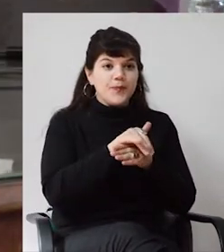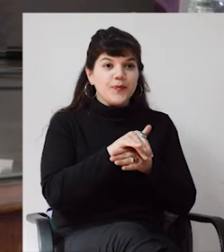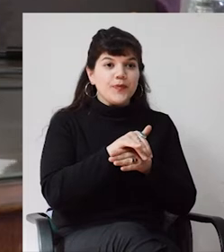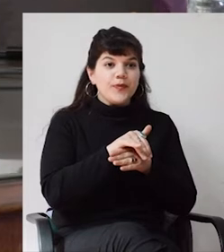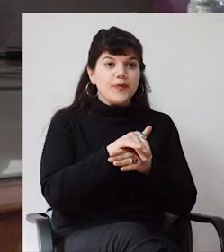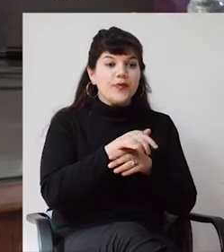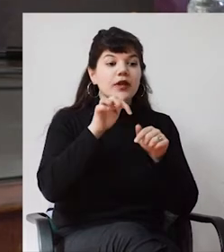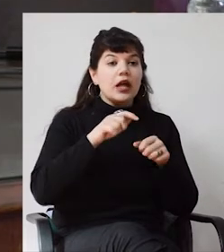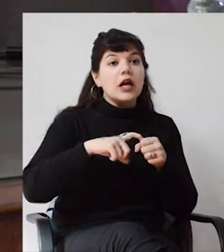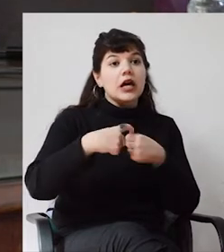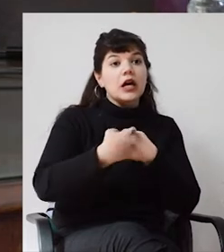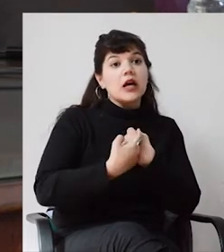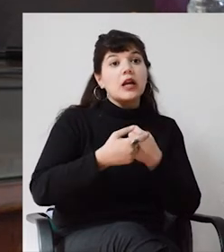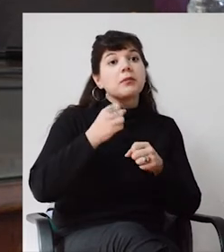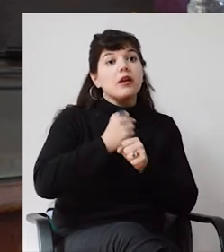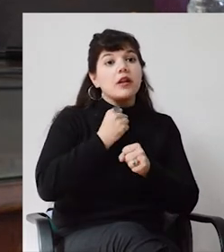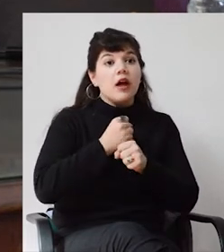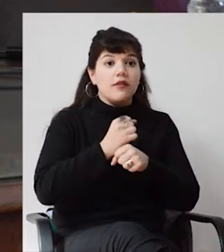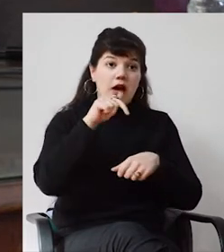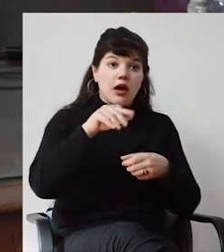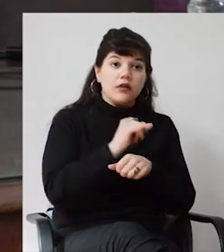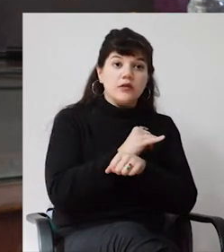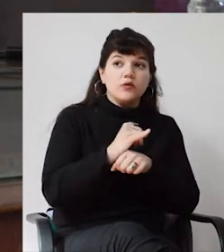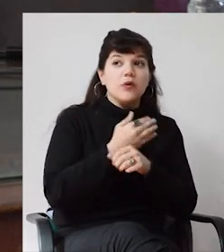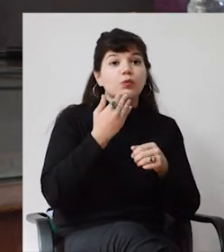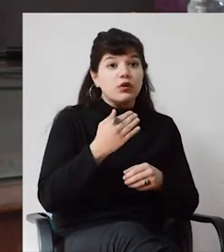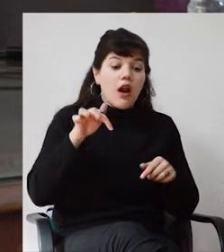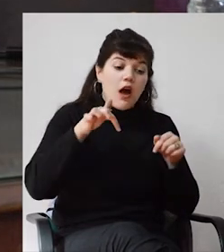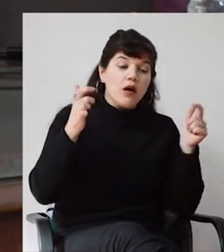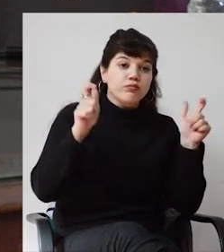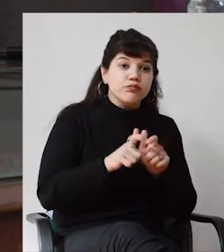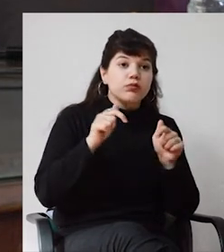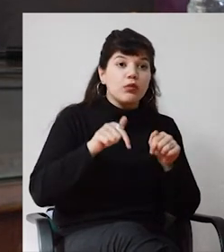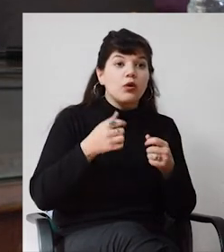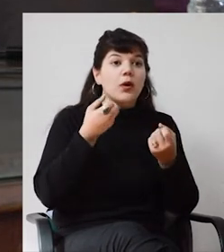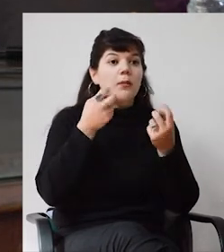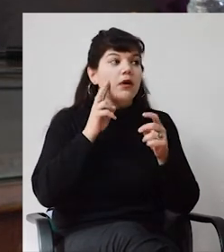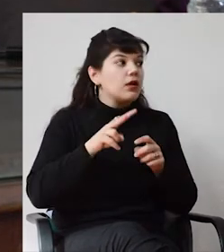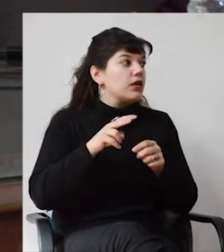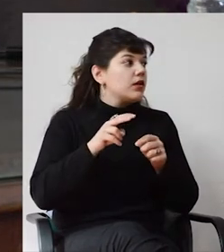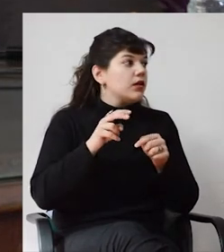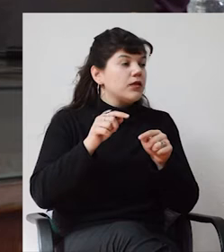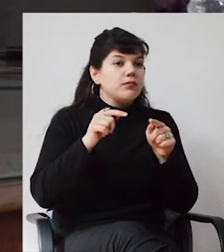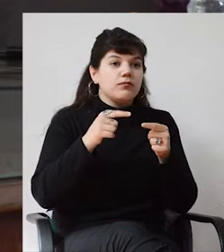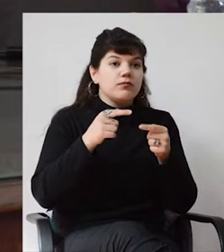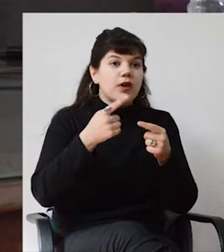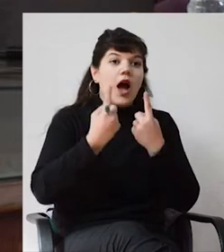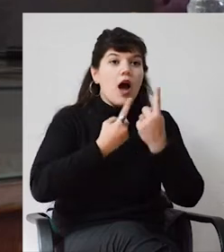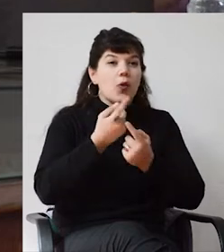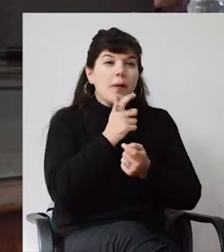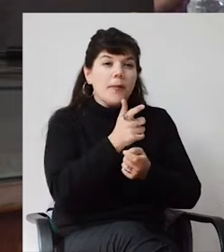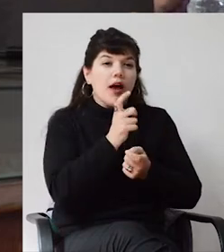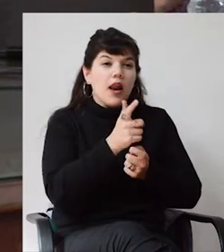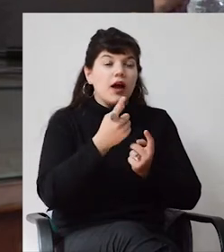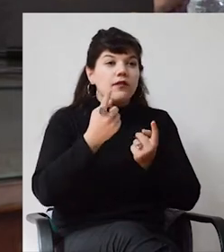Buenas tardes. El gremio de funcionarios TAS de ICEF agradece este espacio para acercar al demos institucional.